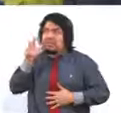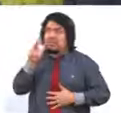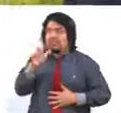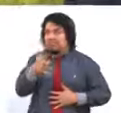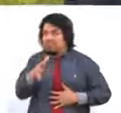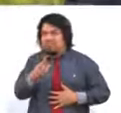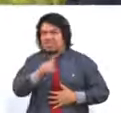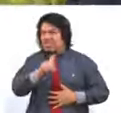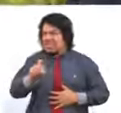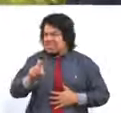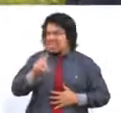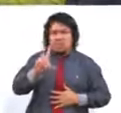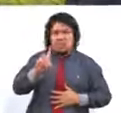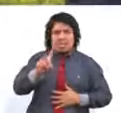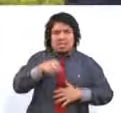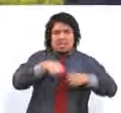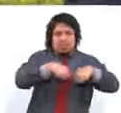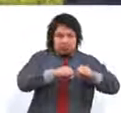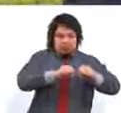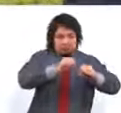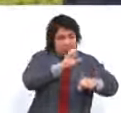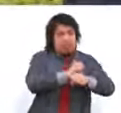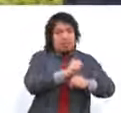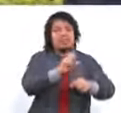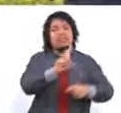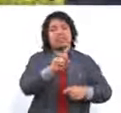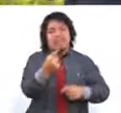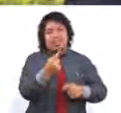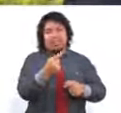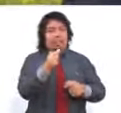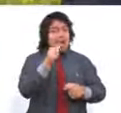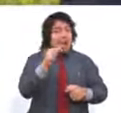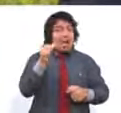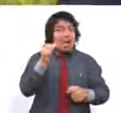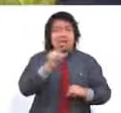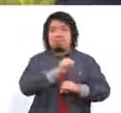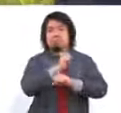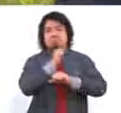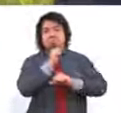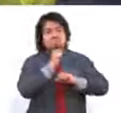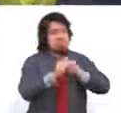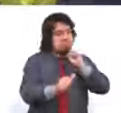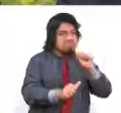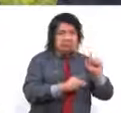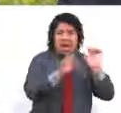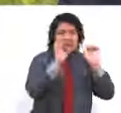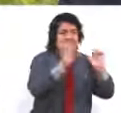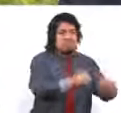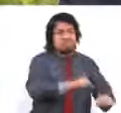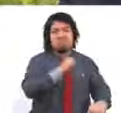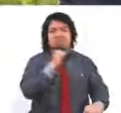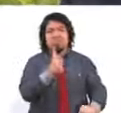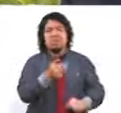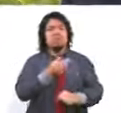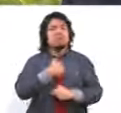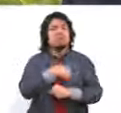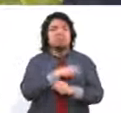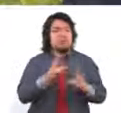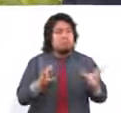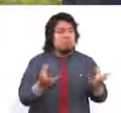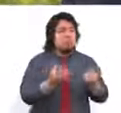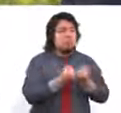repito, 130 motos aseguradas y 31 detenidos. El día de ayer no hubo aseguramientos de ningún tipo y estuvimos en muy